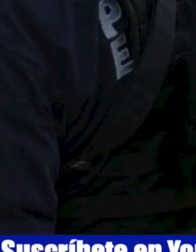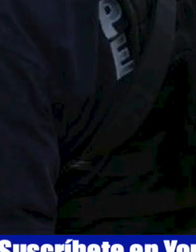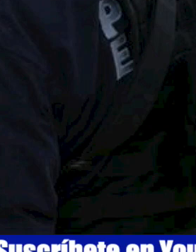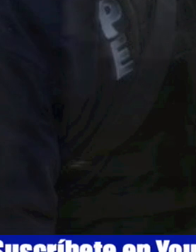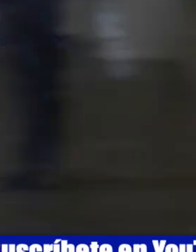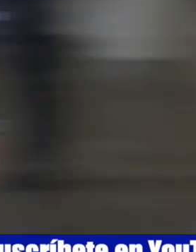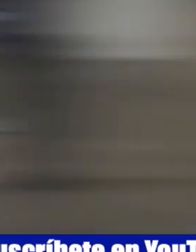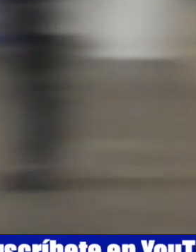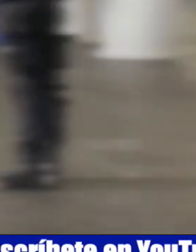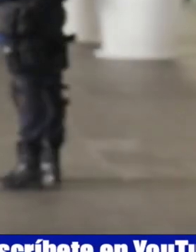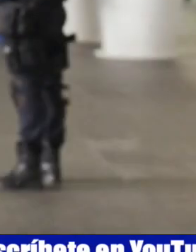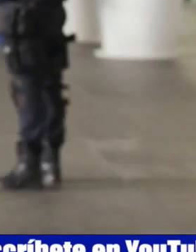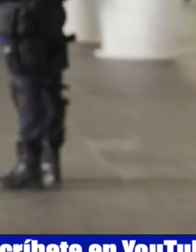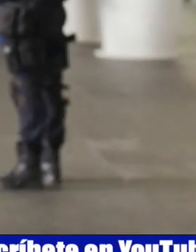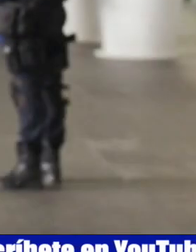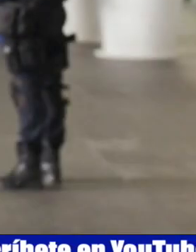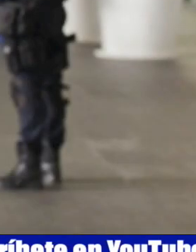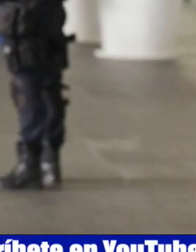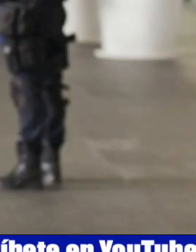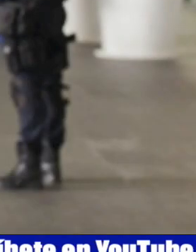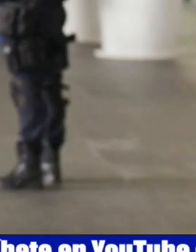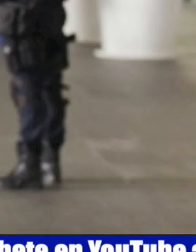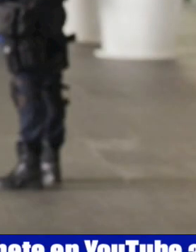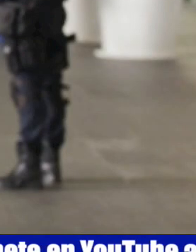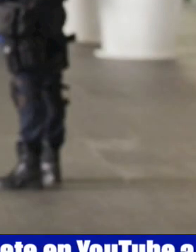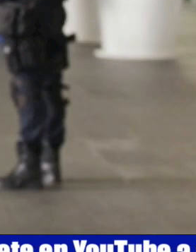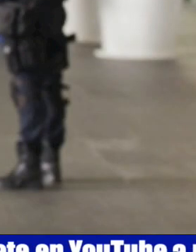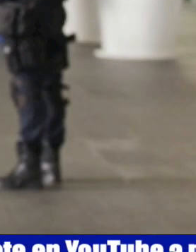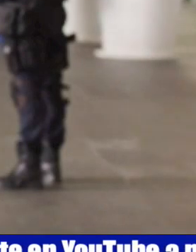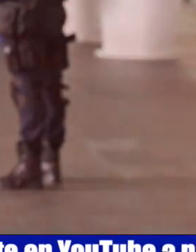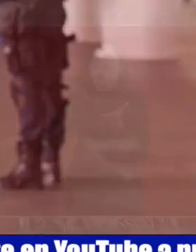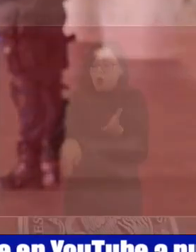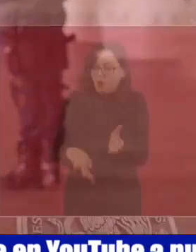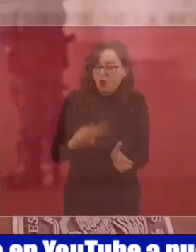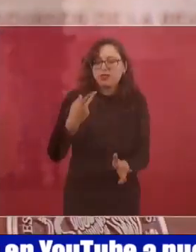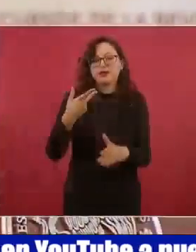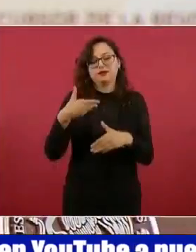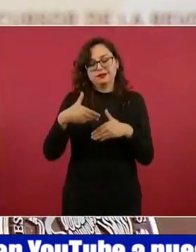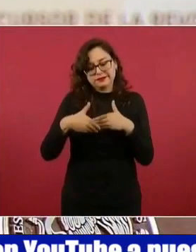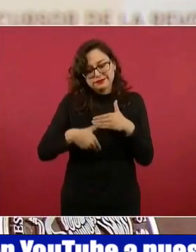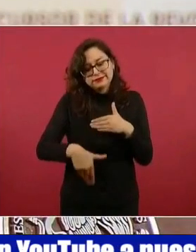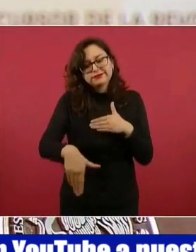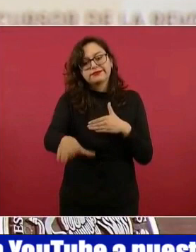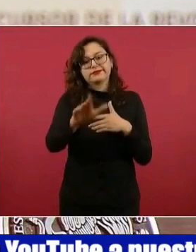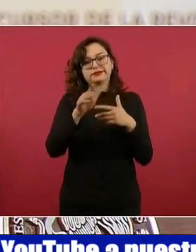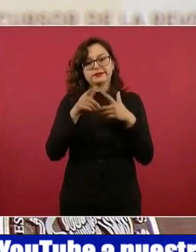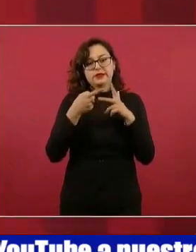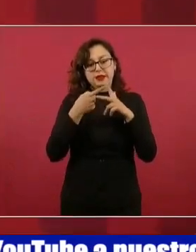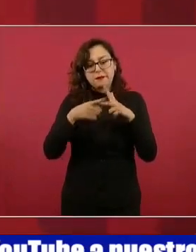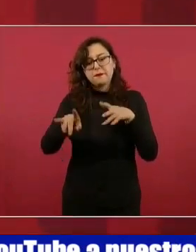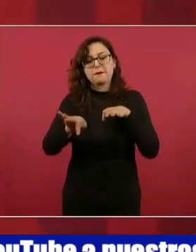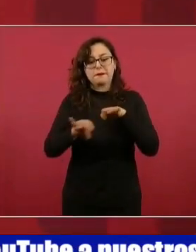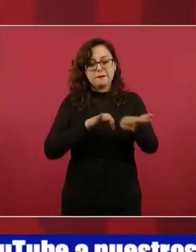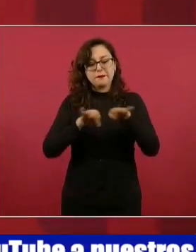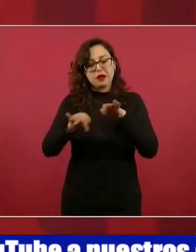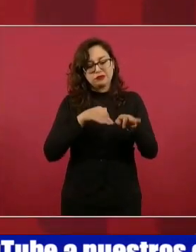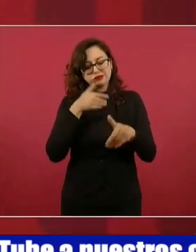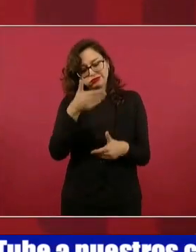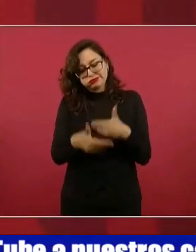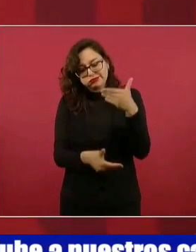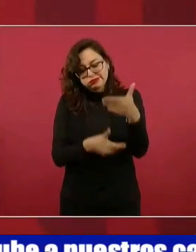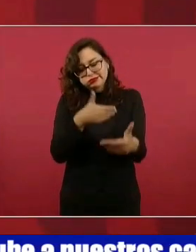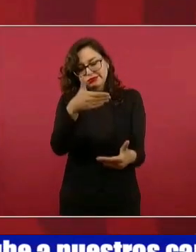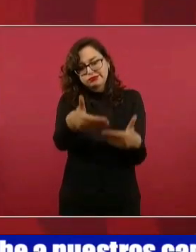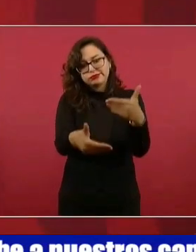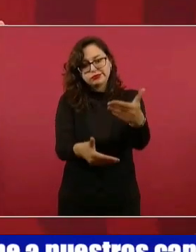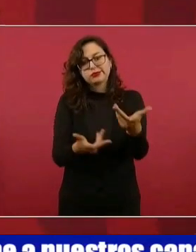periodistas, así lo planteó el presidente López Obrador una y otra vez, que hablan de los auténticos periodistas y de los voceros del poder económico y